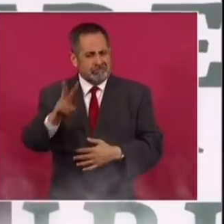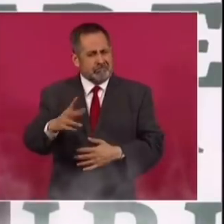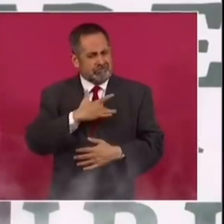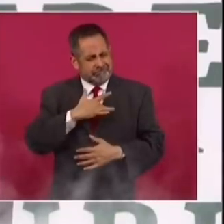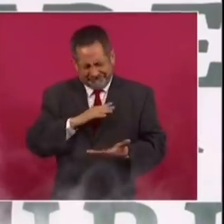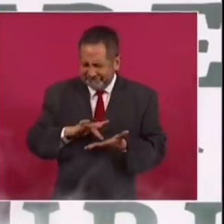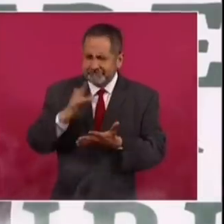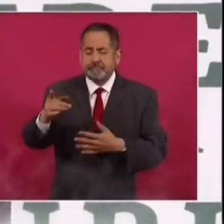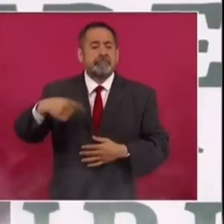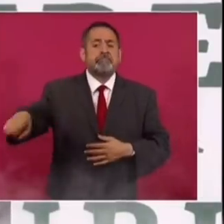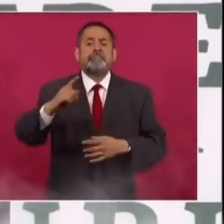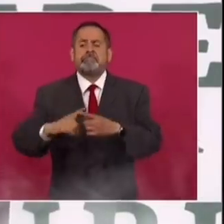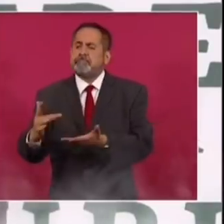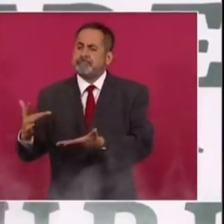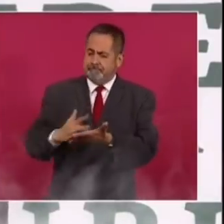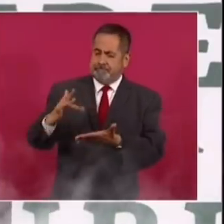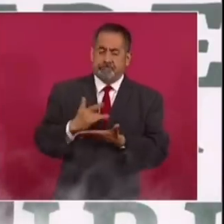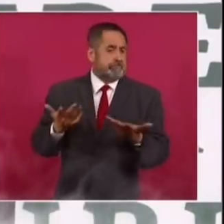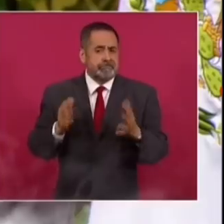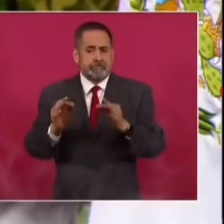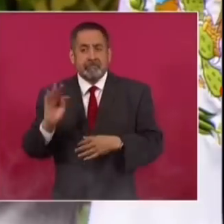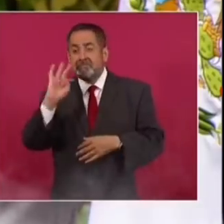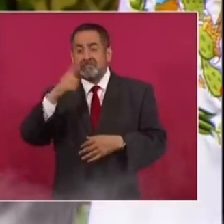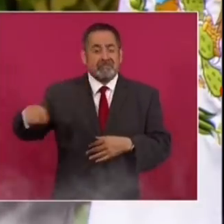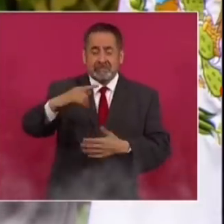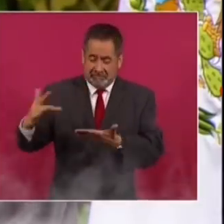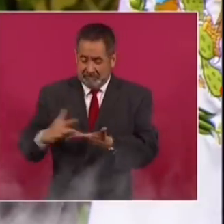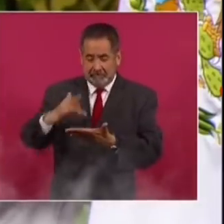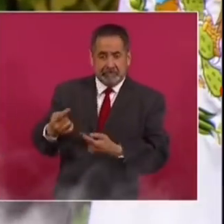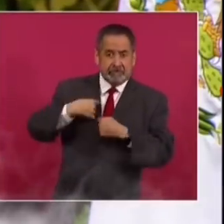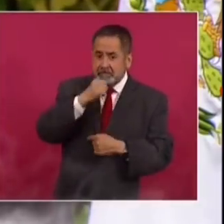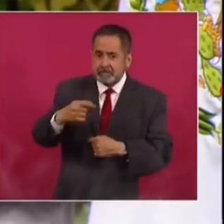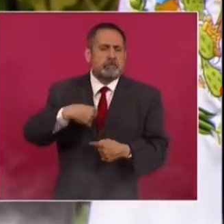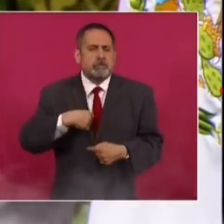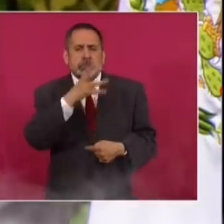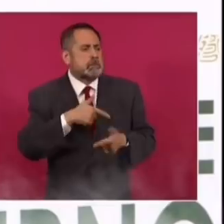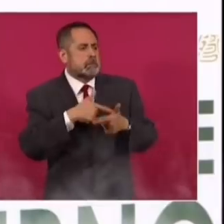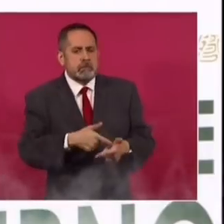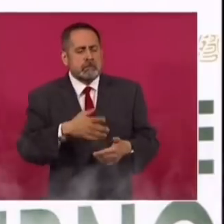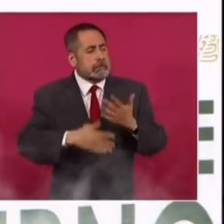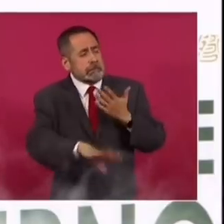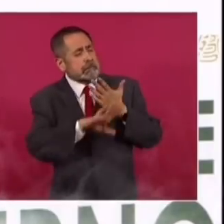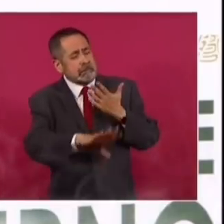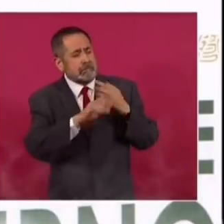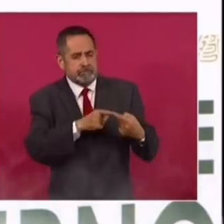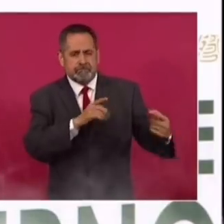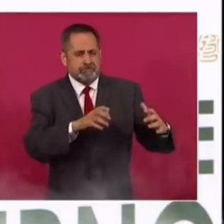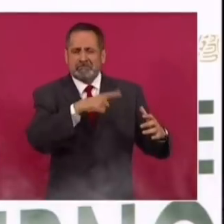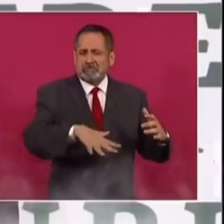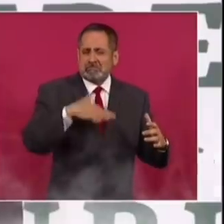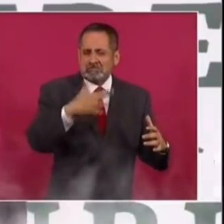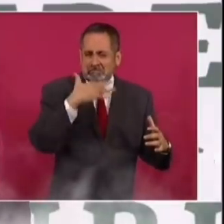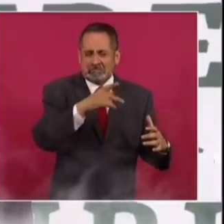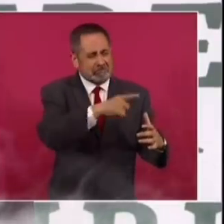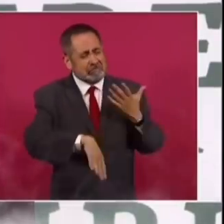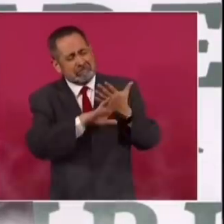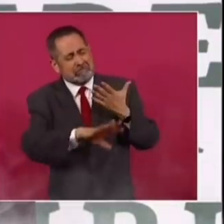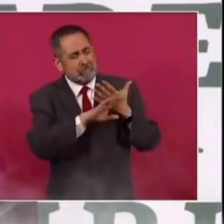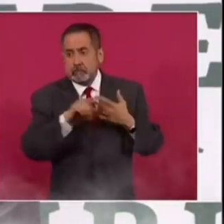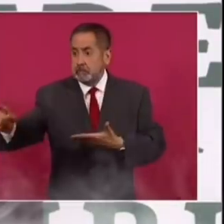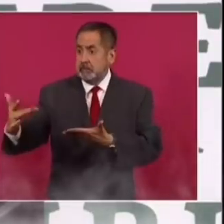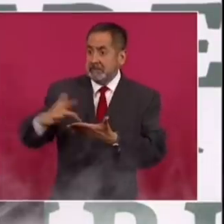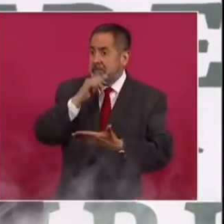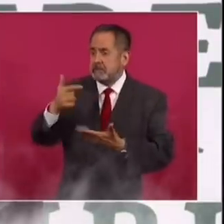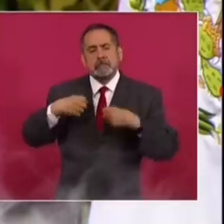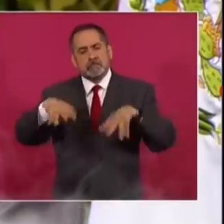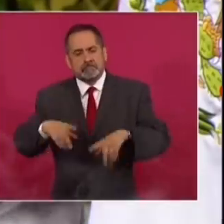porque sin ello tiene el apoyo del pueblo no podríamos resistir el embate de los conservadores corruptos ni lograr que eso